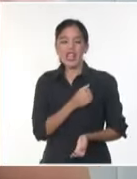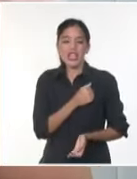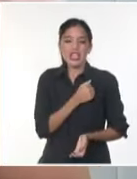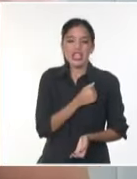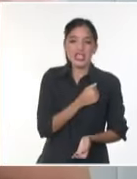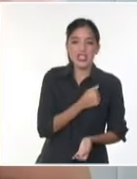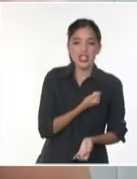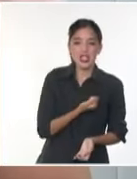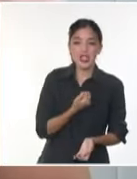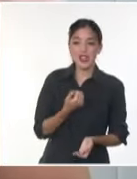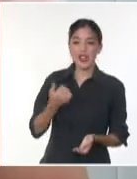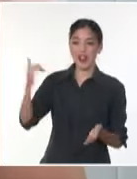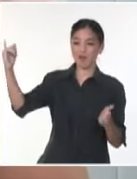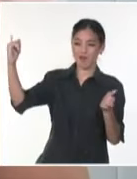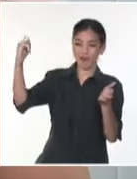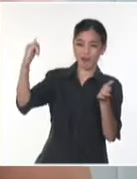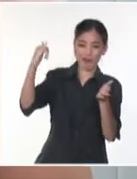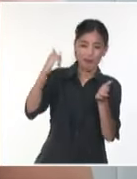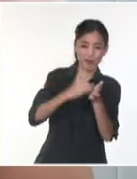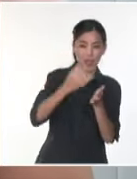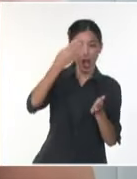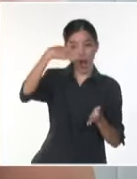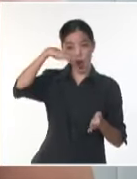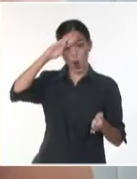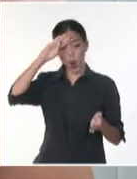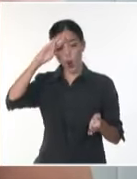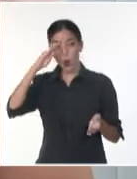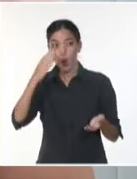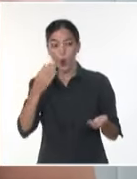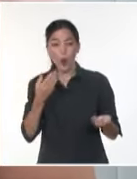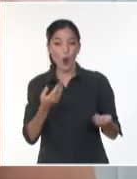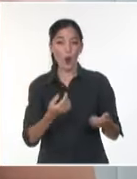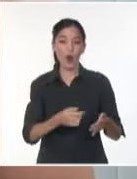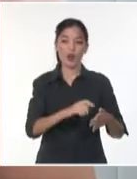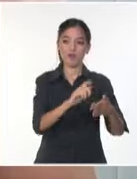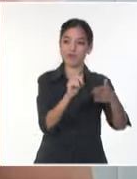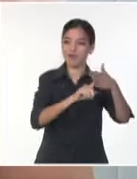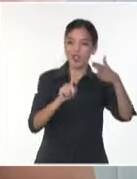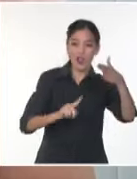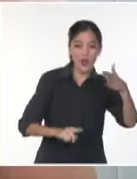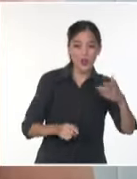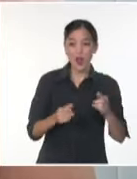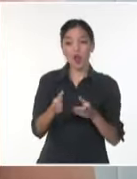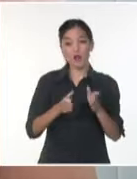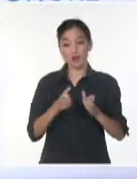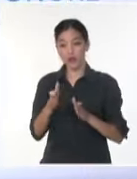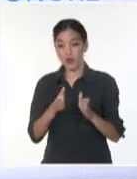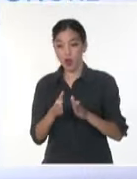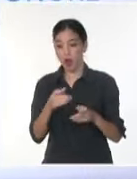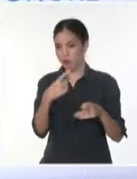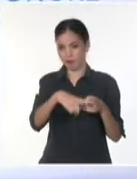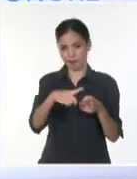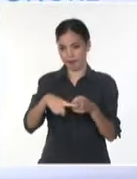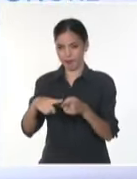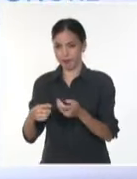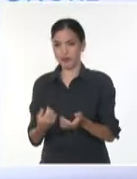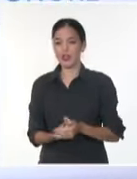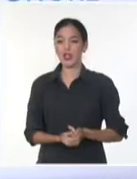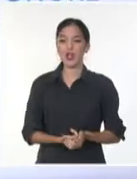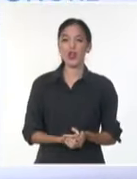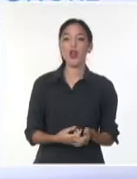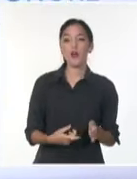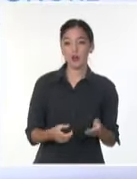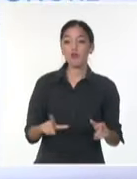Cuba tiene que cumplir con lo establecidos en las resoluciones 235 y 236 de Ministerio de energía y Mina La onure